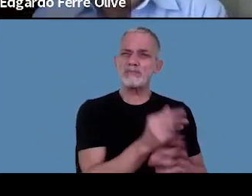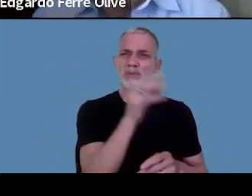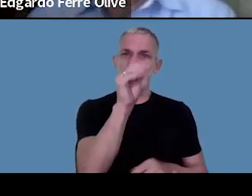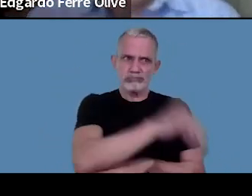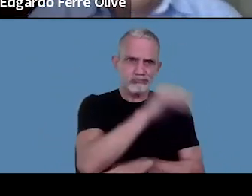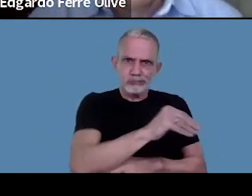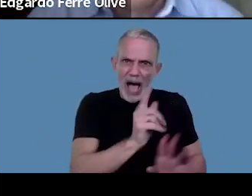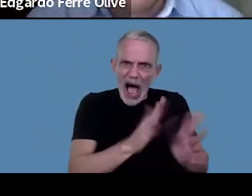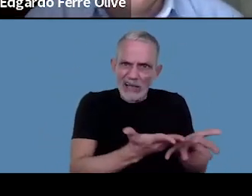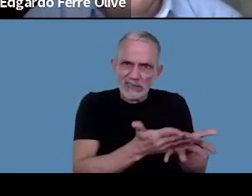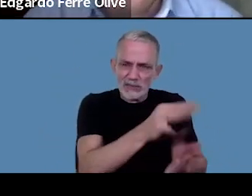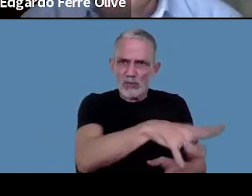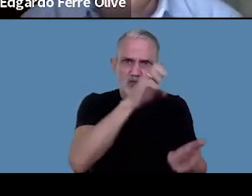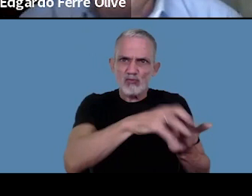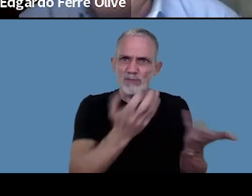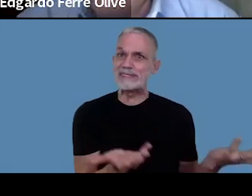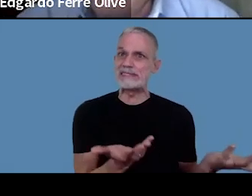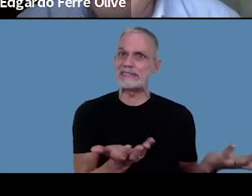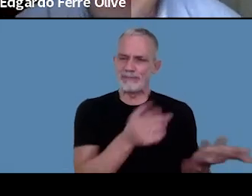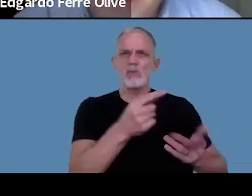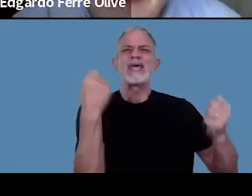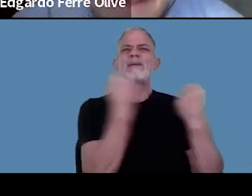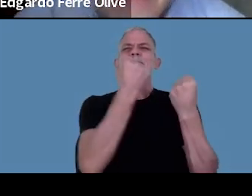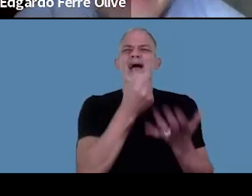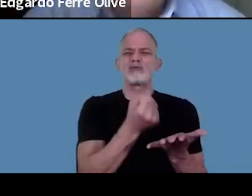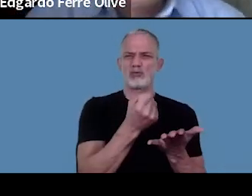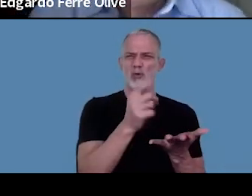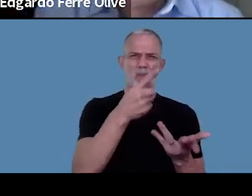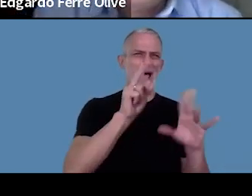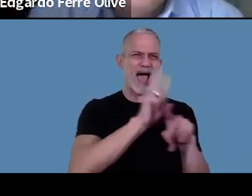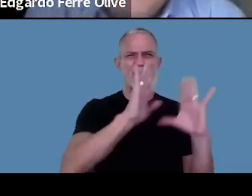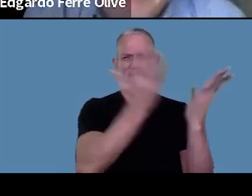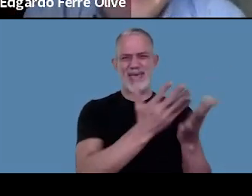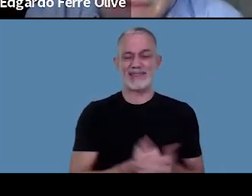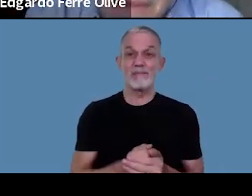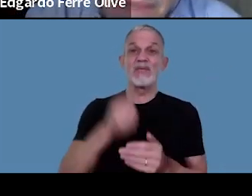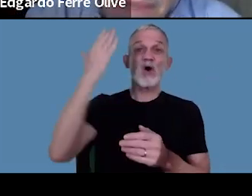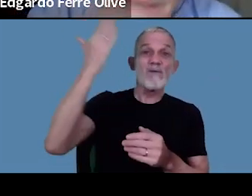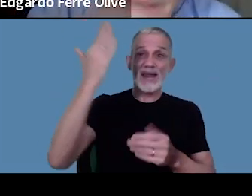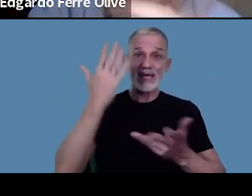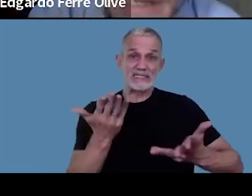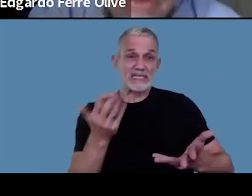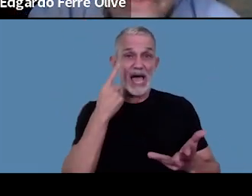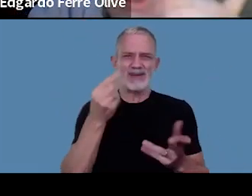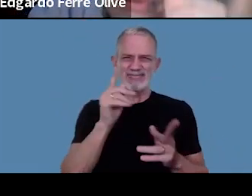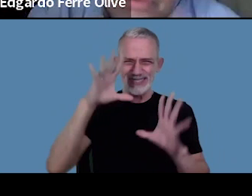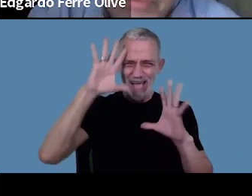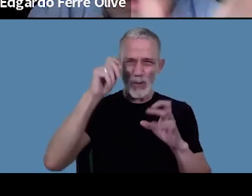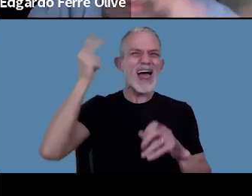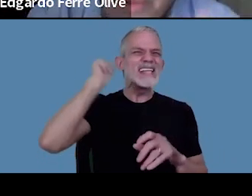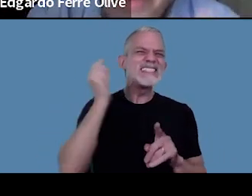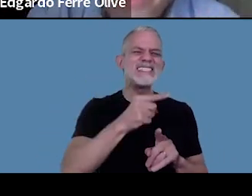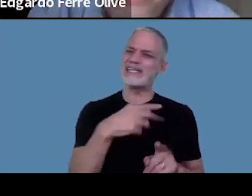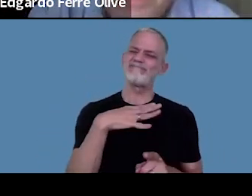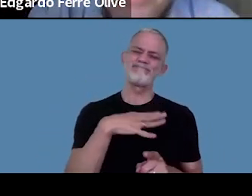Vaca Muerta? Bueno, pero hay que medir el impacto ambiental, ¿no? La conferencia de las partes, ¿se acuerdan? La de Chile no se hizo, por